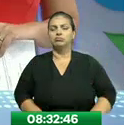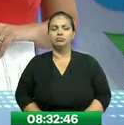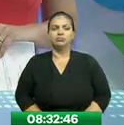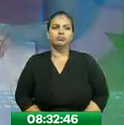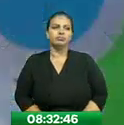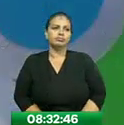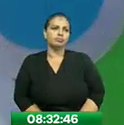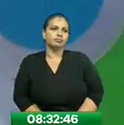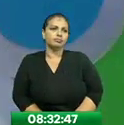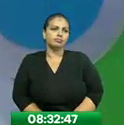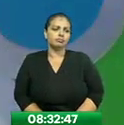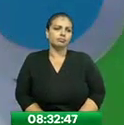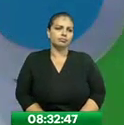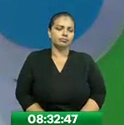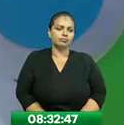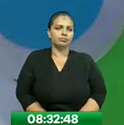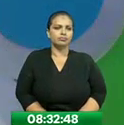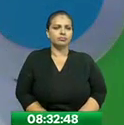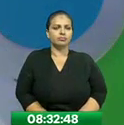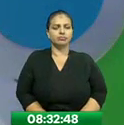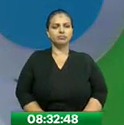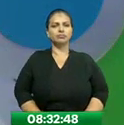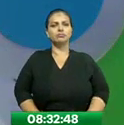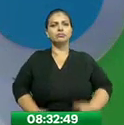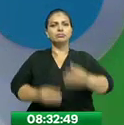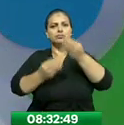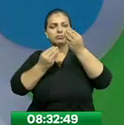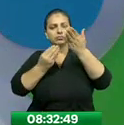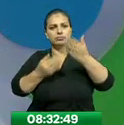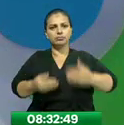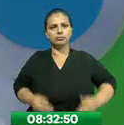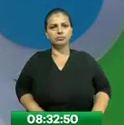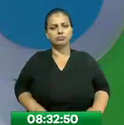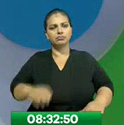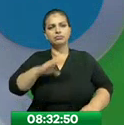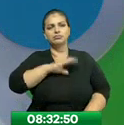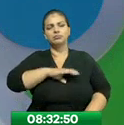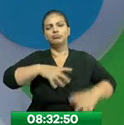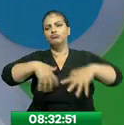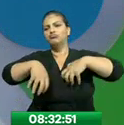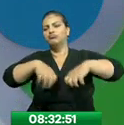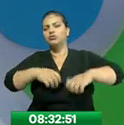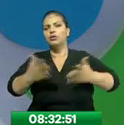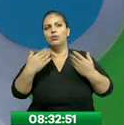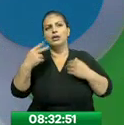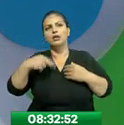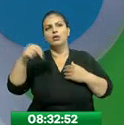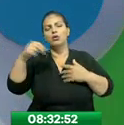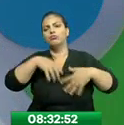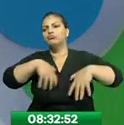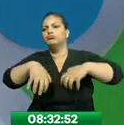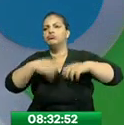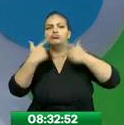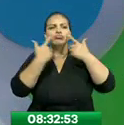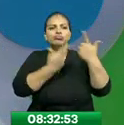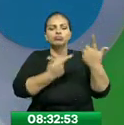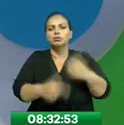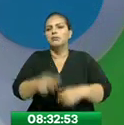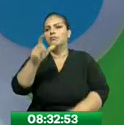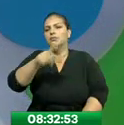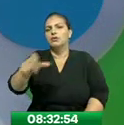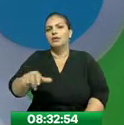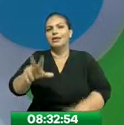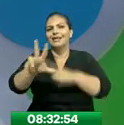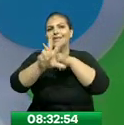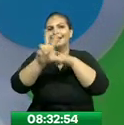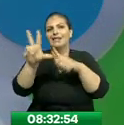Capturan a tres presuntos delincuentes durante un operativo de control ejecutado en el norte de Guayaquil. Los aprehendidos estarían implicados